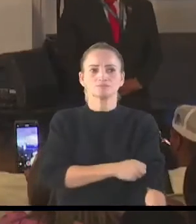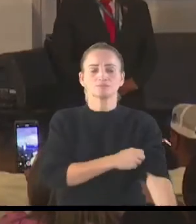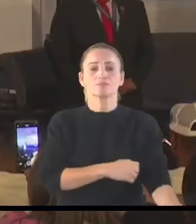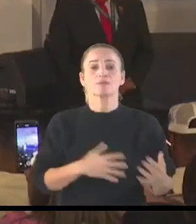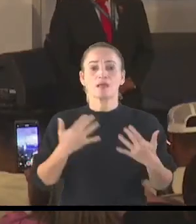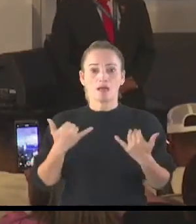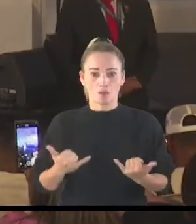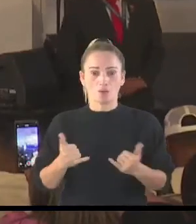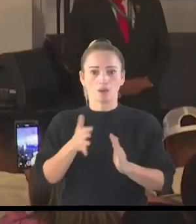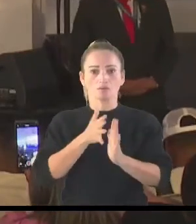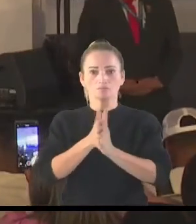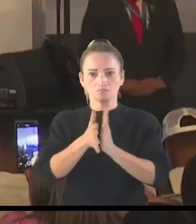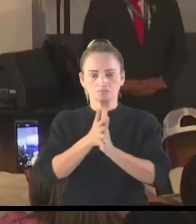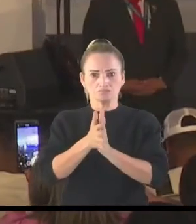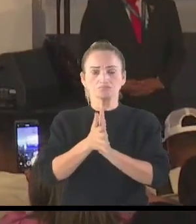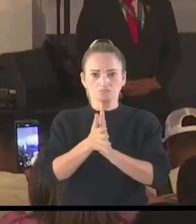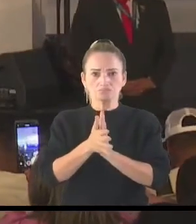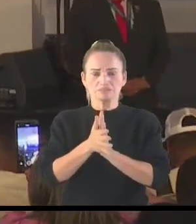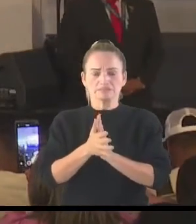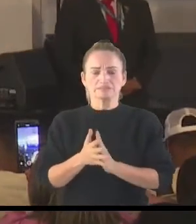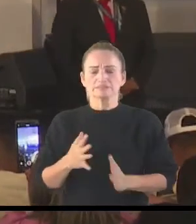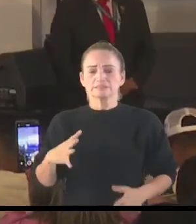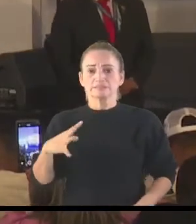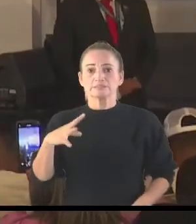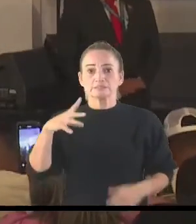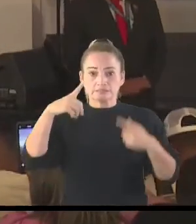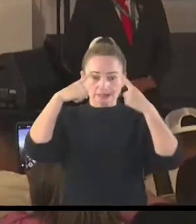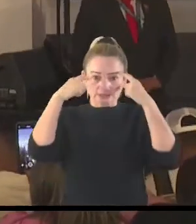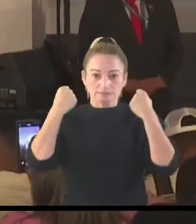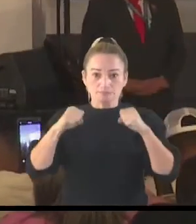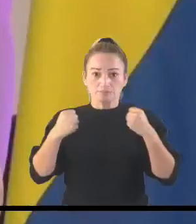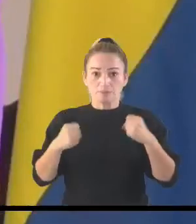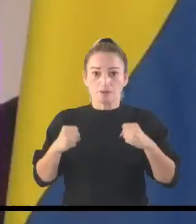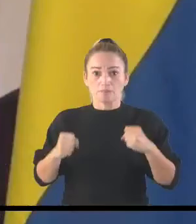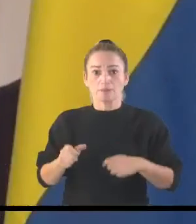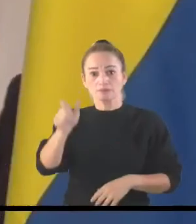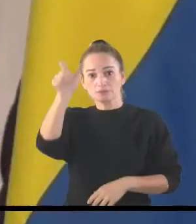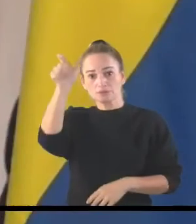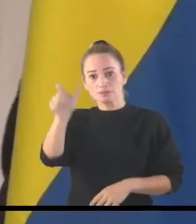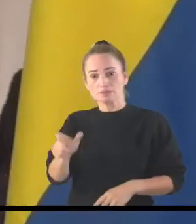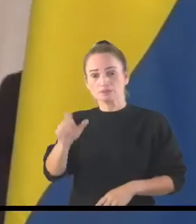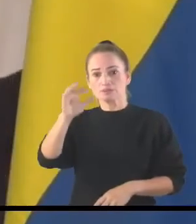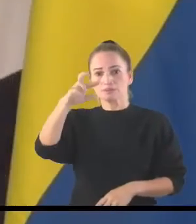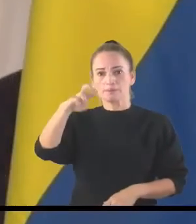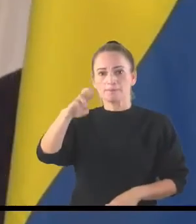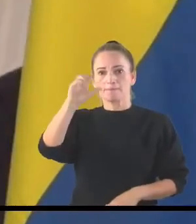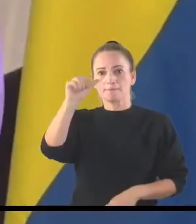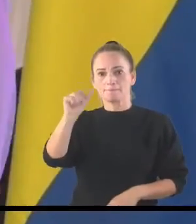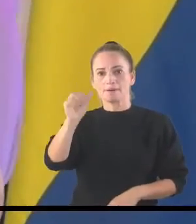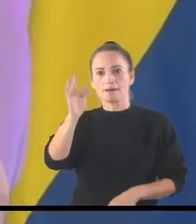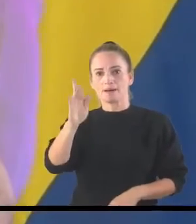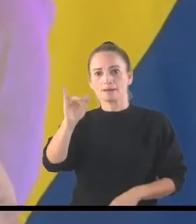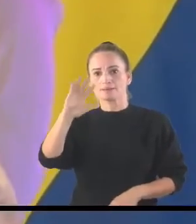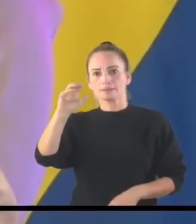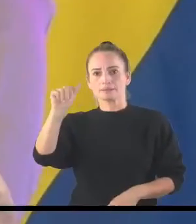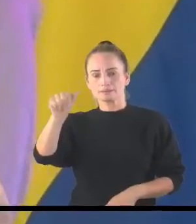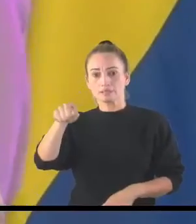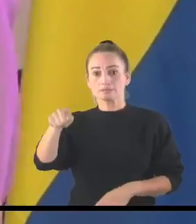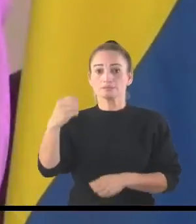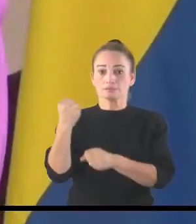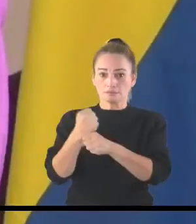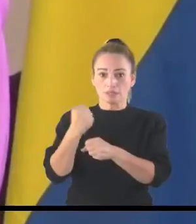Tengo que decir que he visto las angustias de Patricia, porque por hacer este